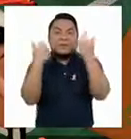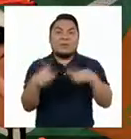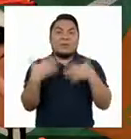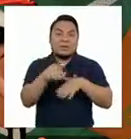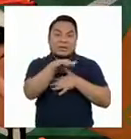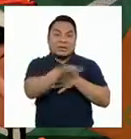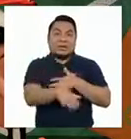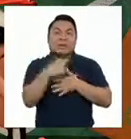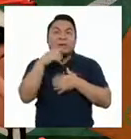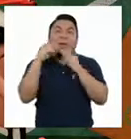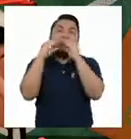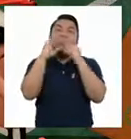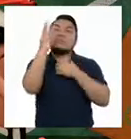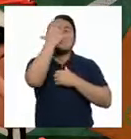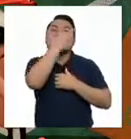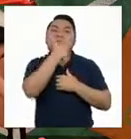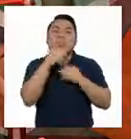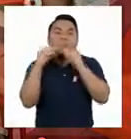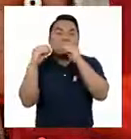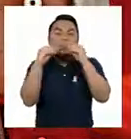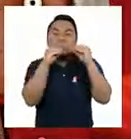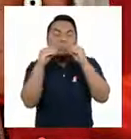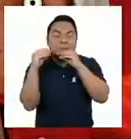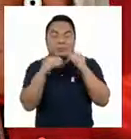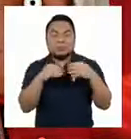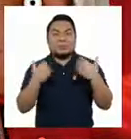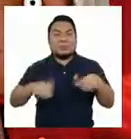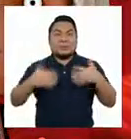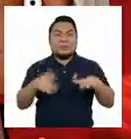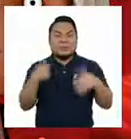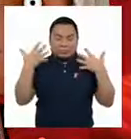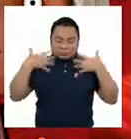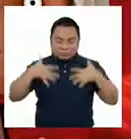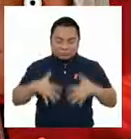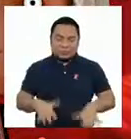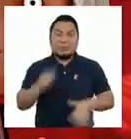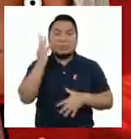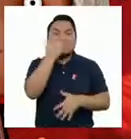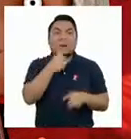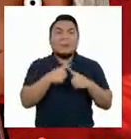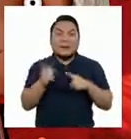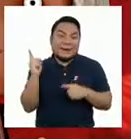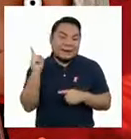pone su hermoso traje y busca su siku. Pero